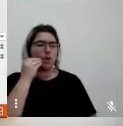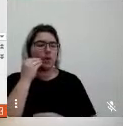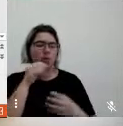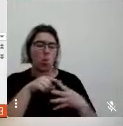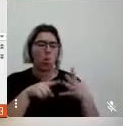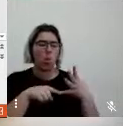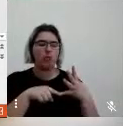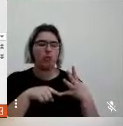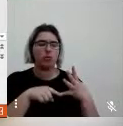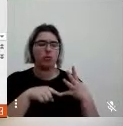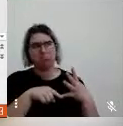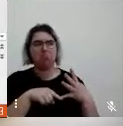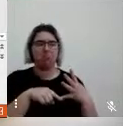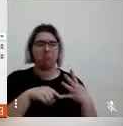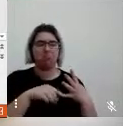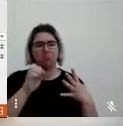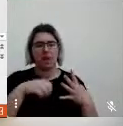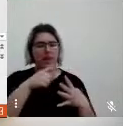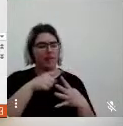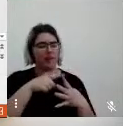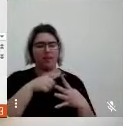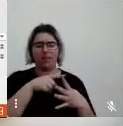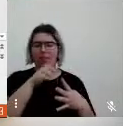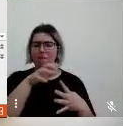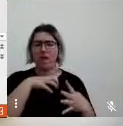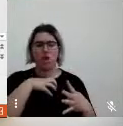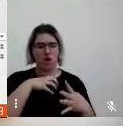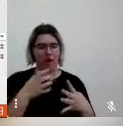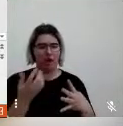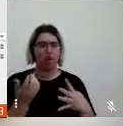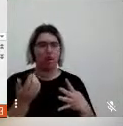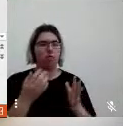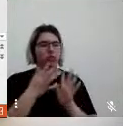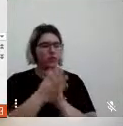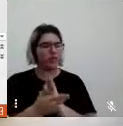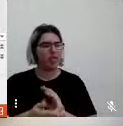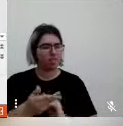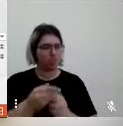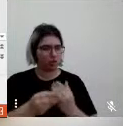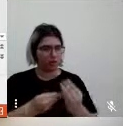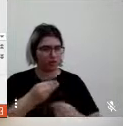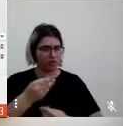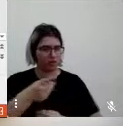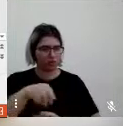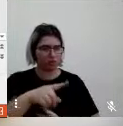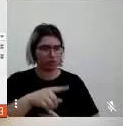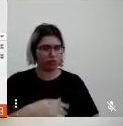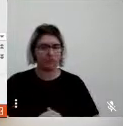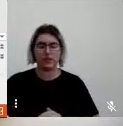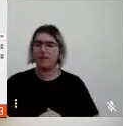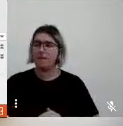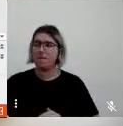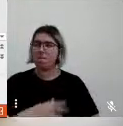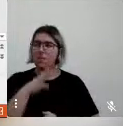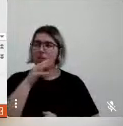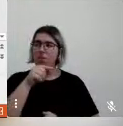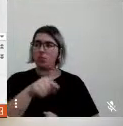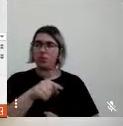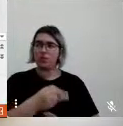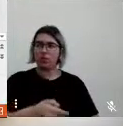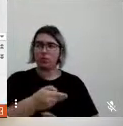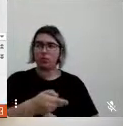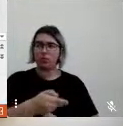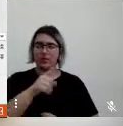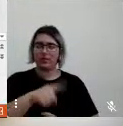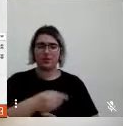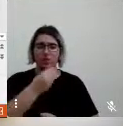y mayoritariamente lo que son lentejas. Eso es importante que también lo hagáis. Y yo para eso soy partidaria siempre de consumir alimentos de